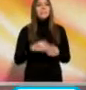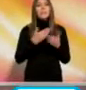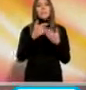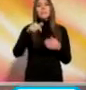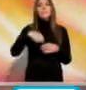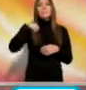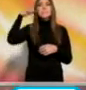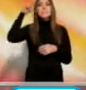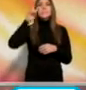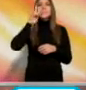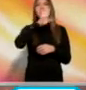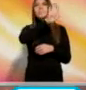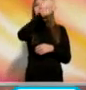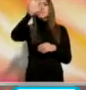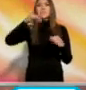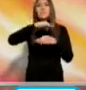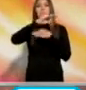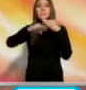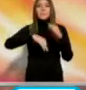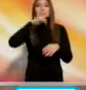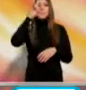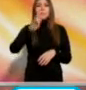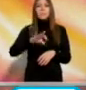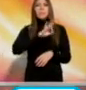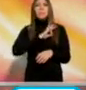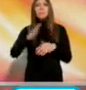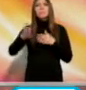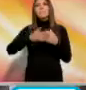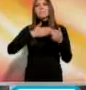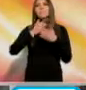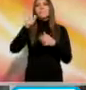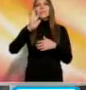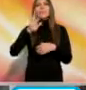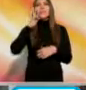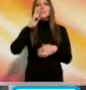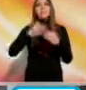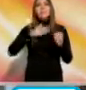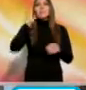¿eh? Qué maravilla. Nos hiciste de verdad recorrer y viajar